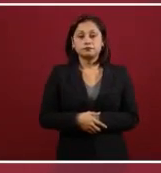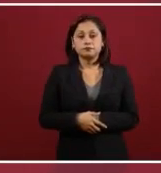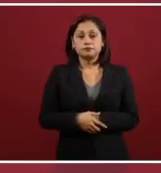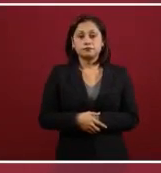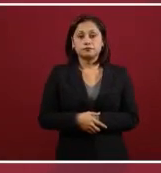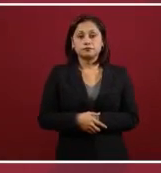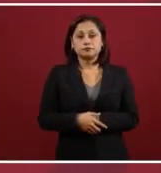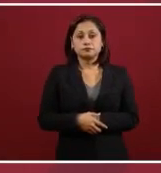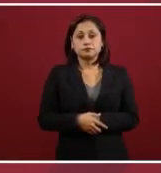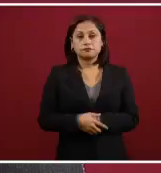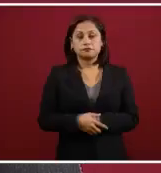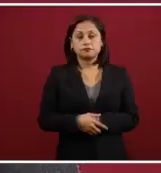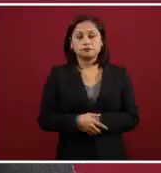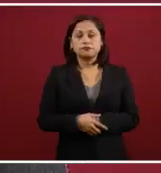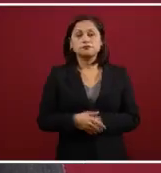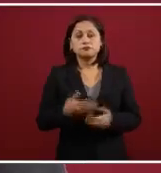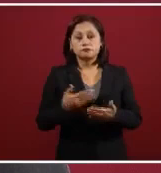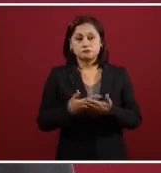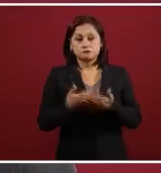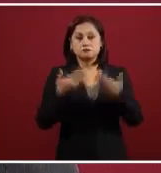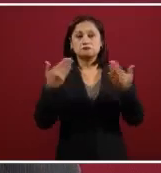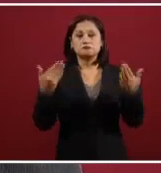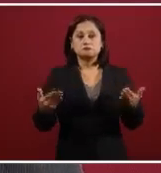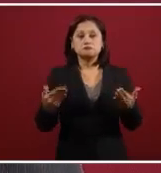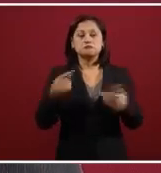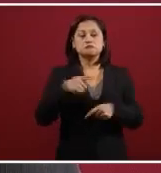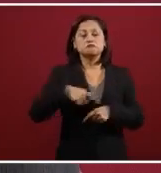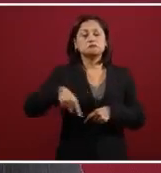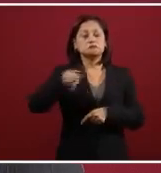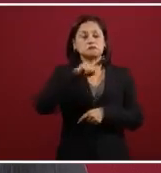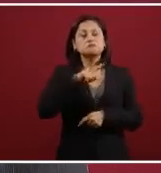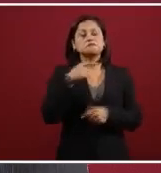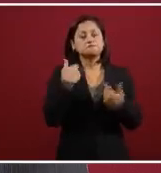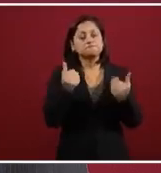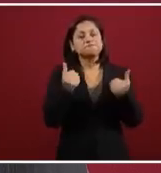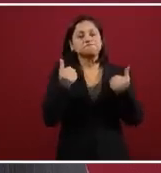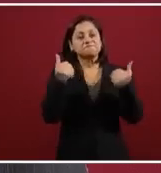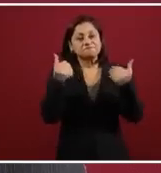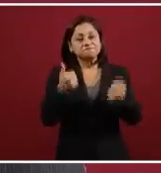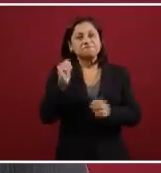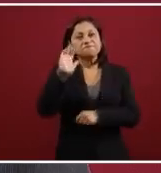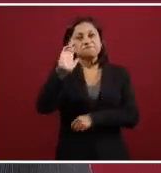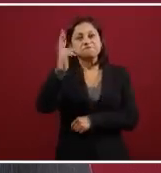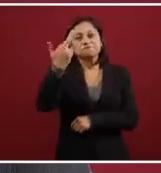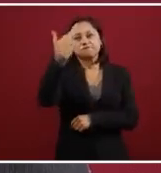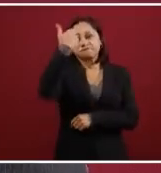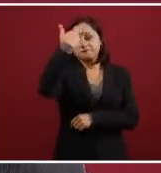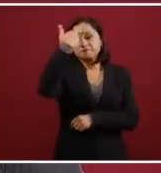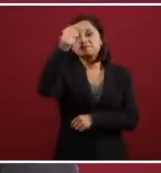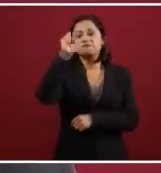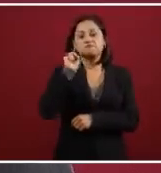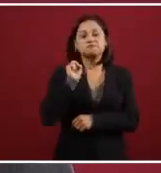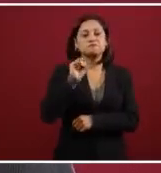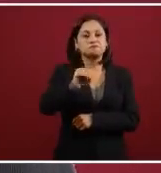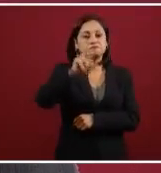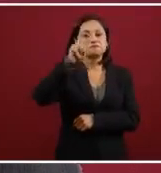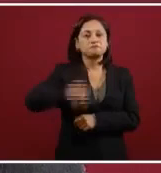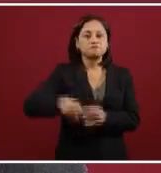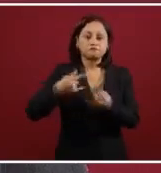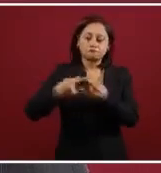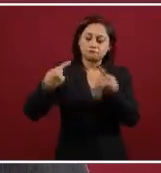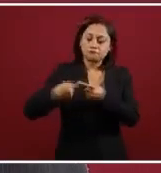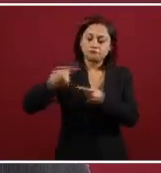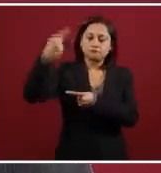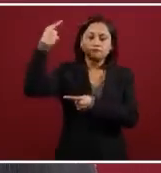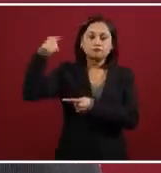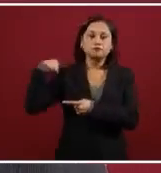reconoce la importancia que ha tenido en México el derecho